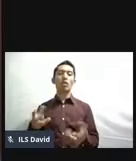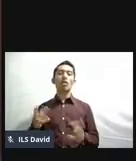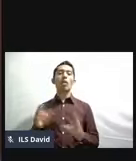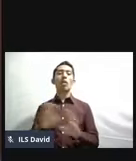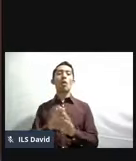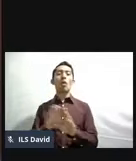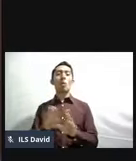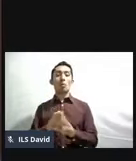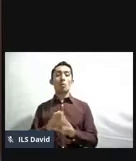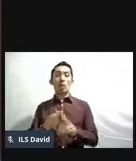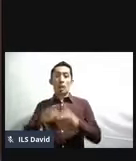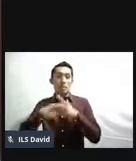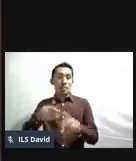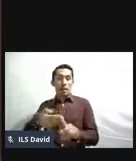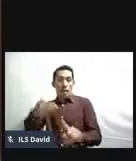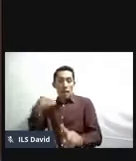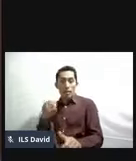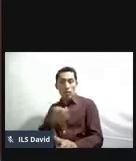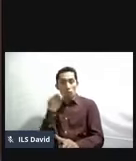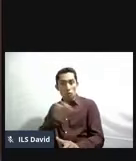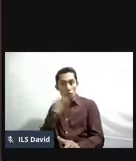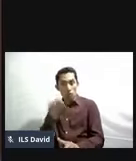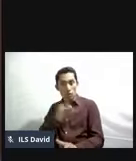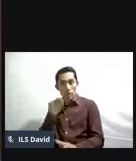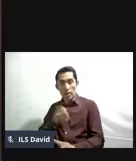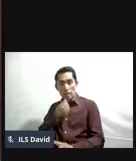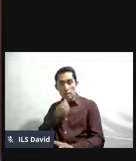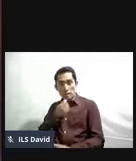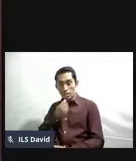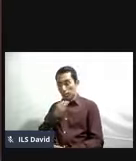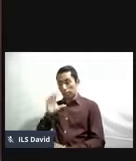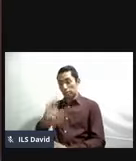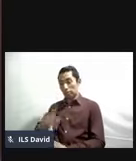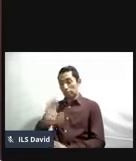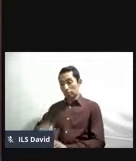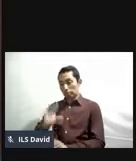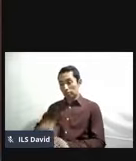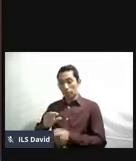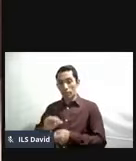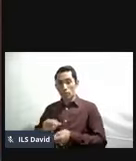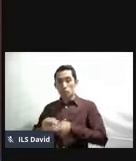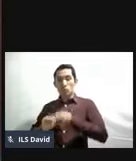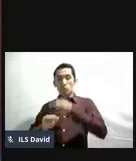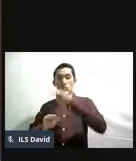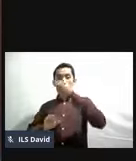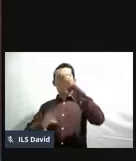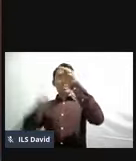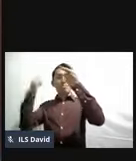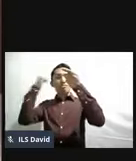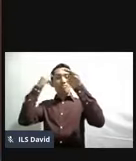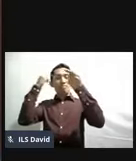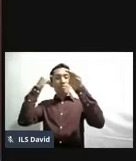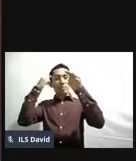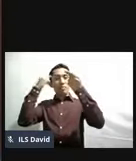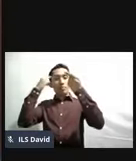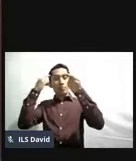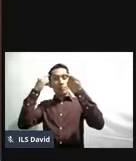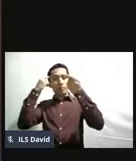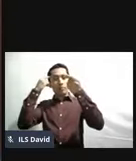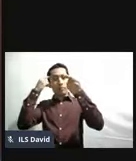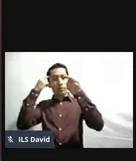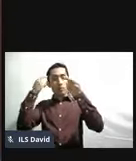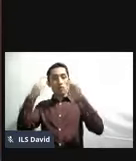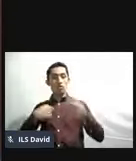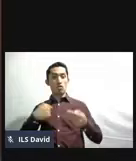escolar. Y nos forma como seres humanos. Decimos, ¿somos seres humanos o haceres